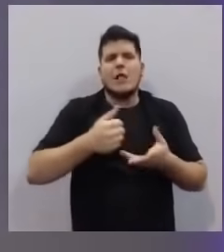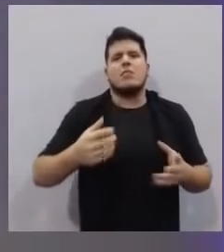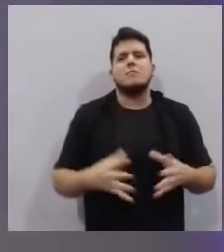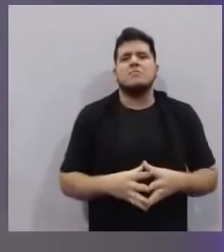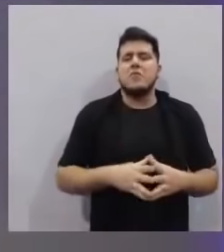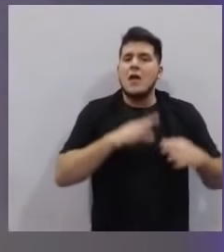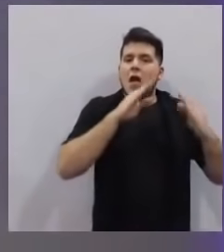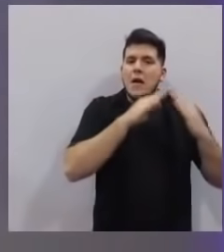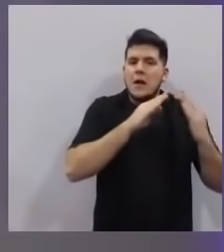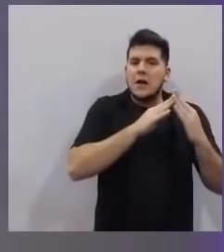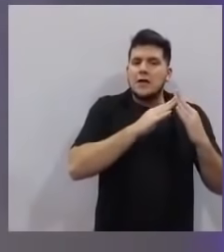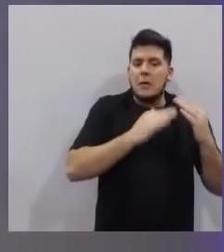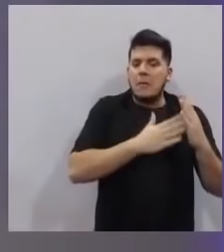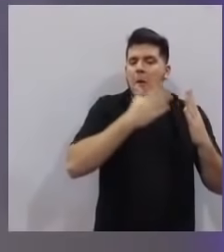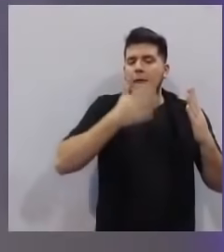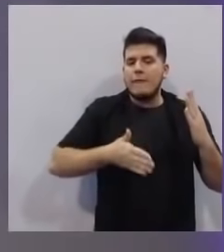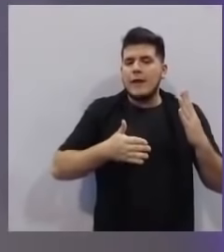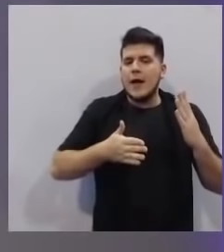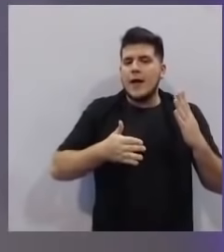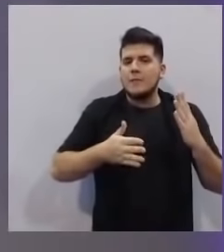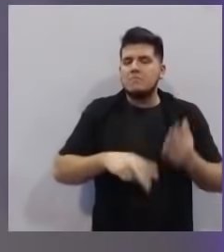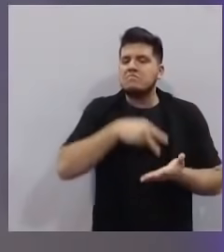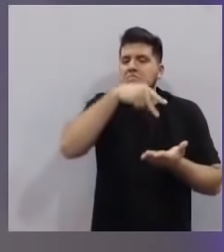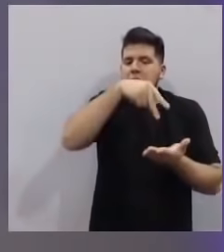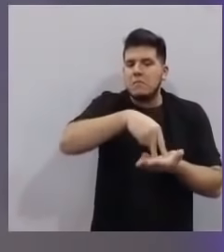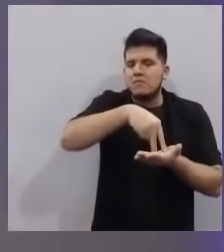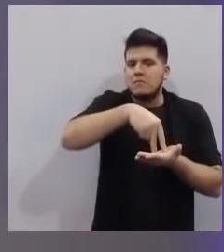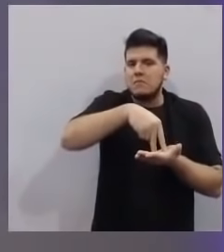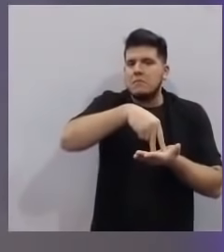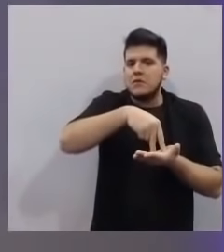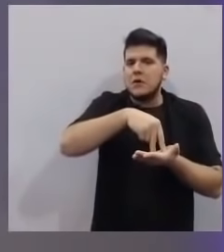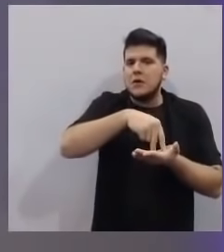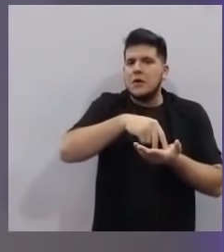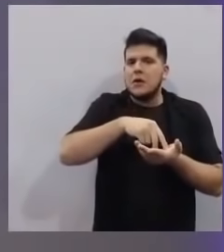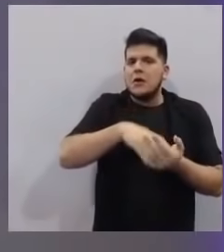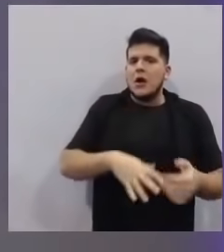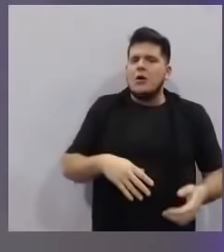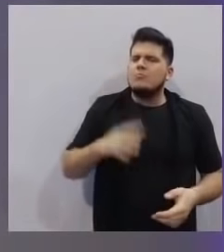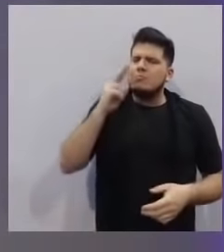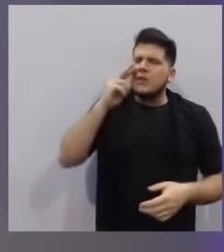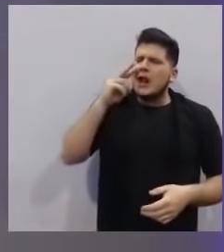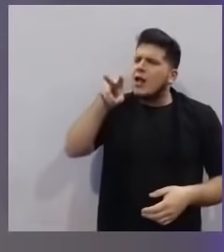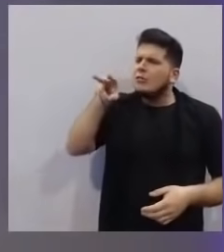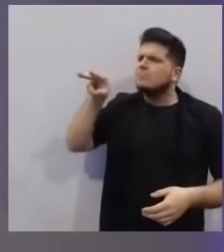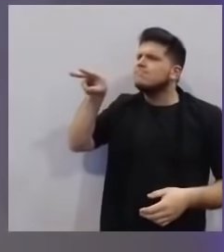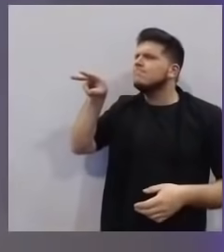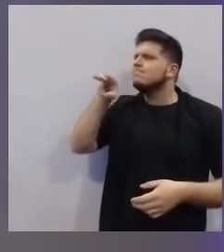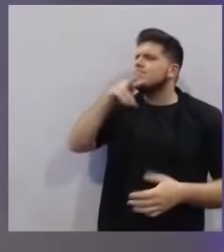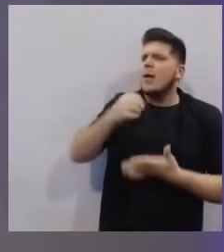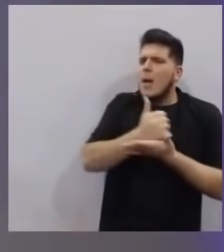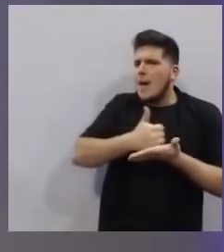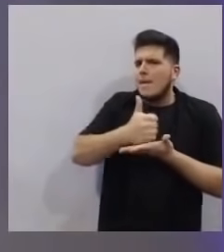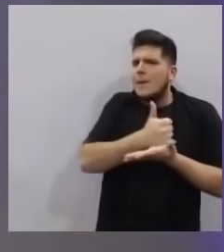tinieblas con lo que es el reino en las tinieblas era ir por más